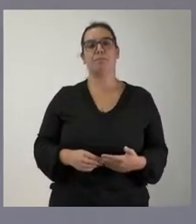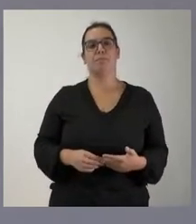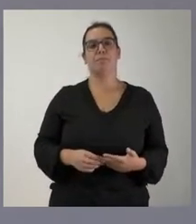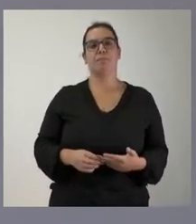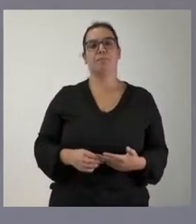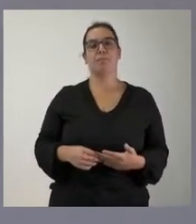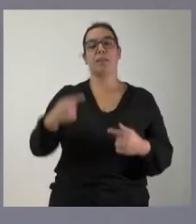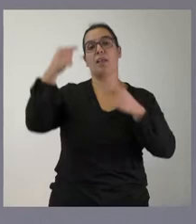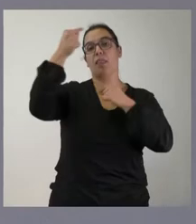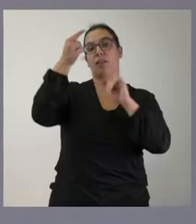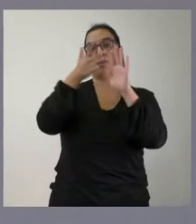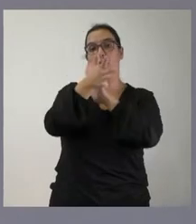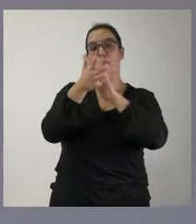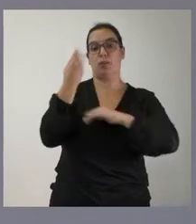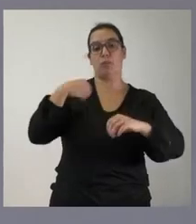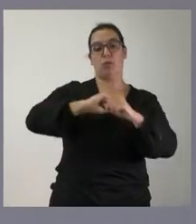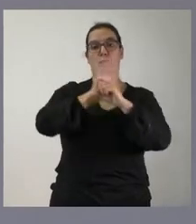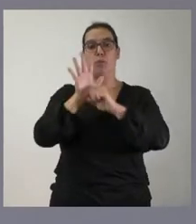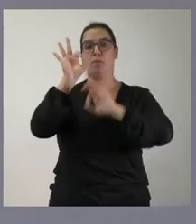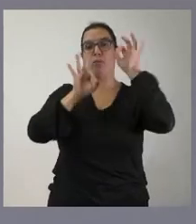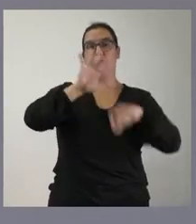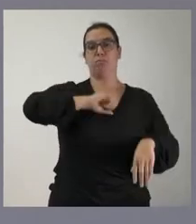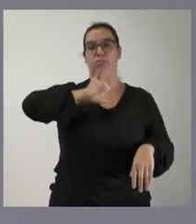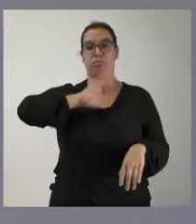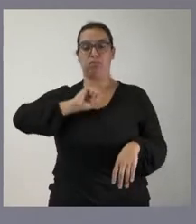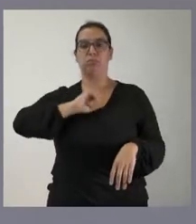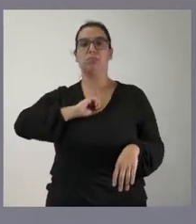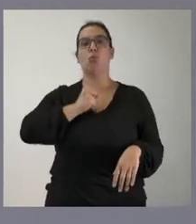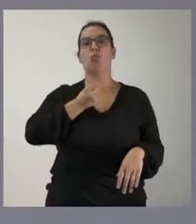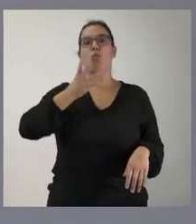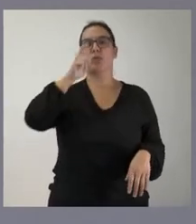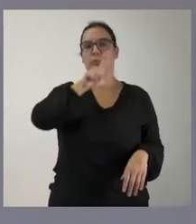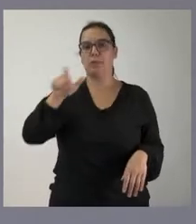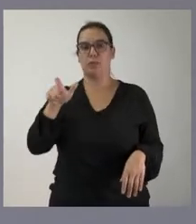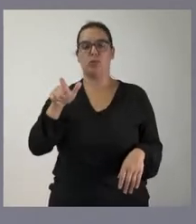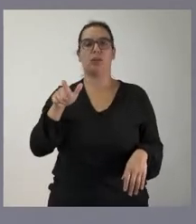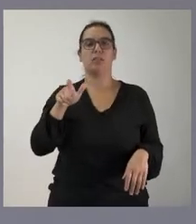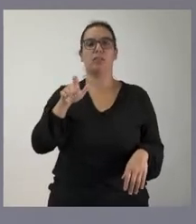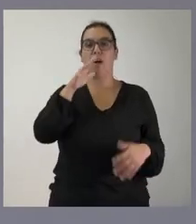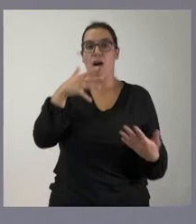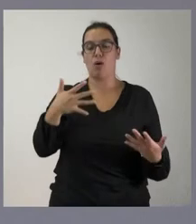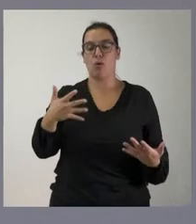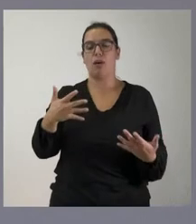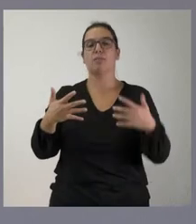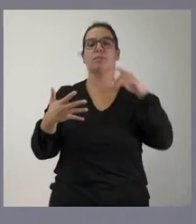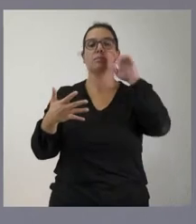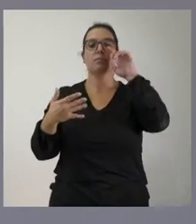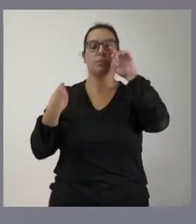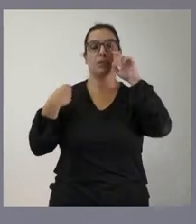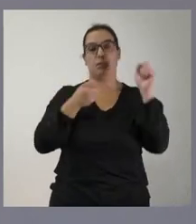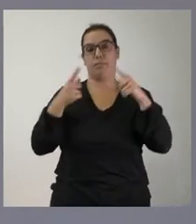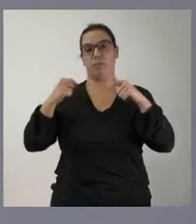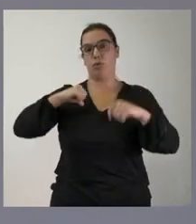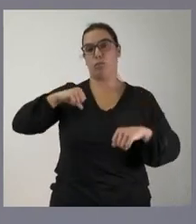de la enfermedad y de el número de personas pacientes que están interesadas en centros